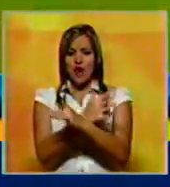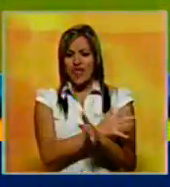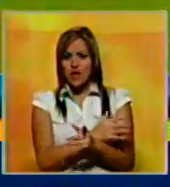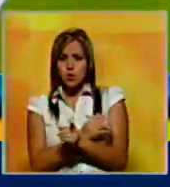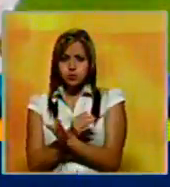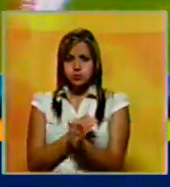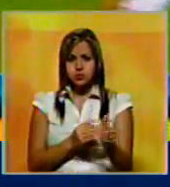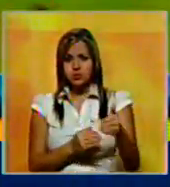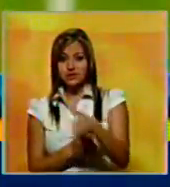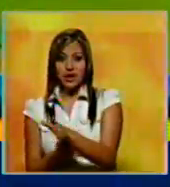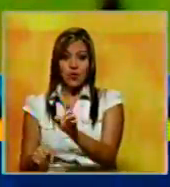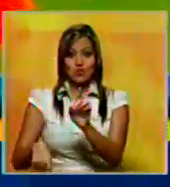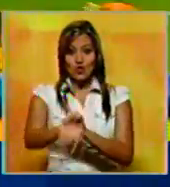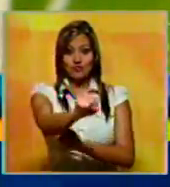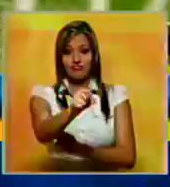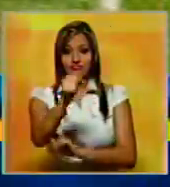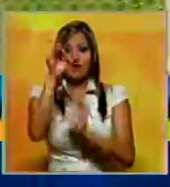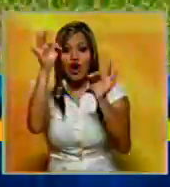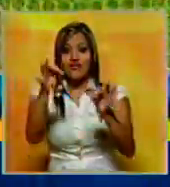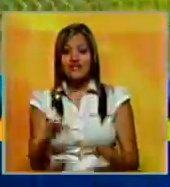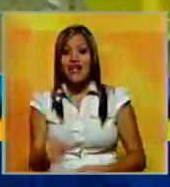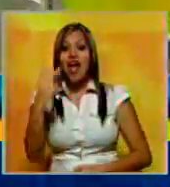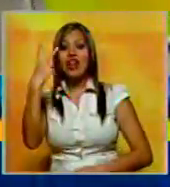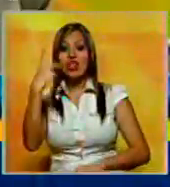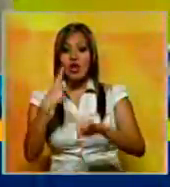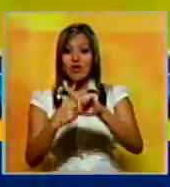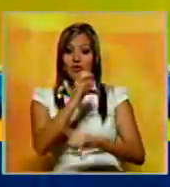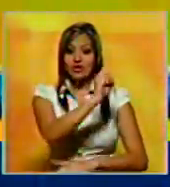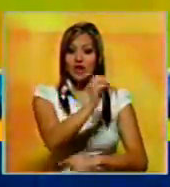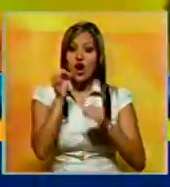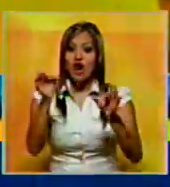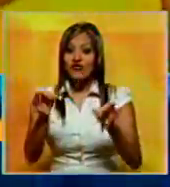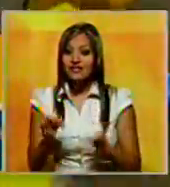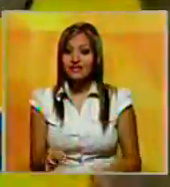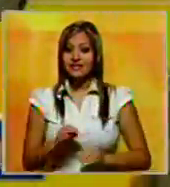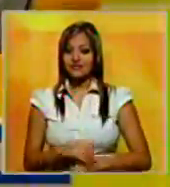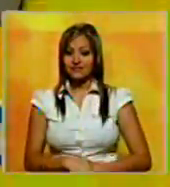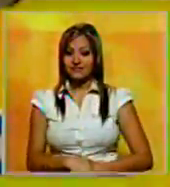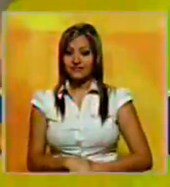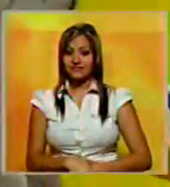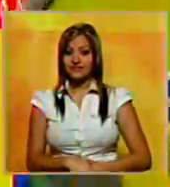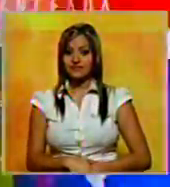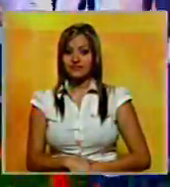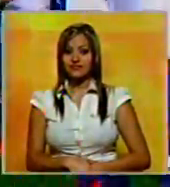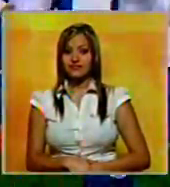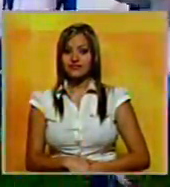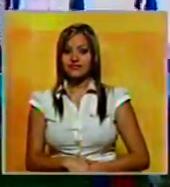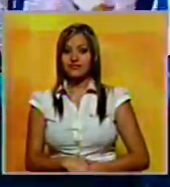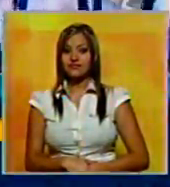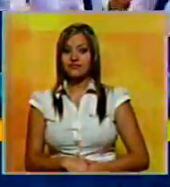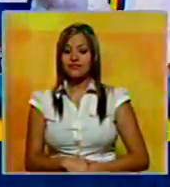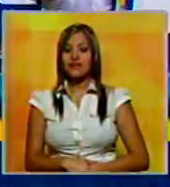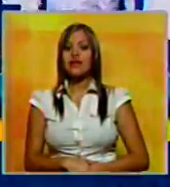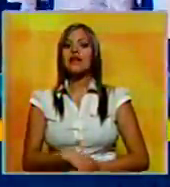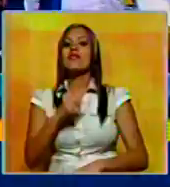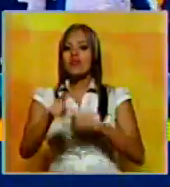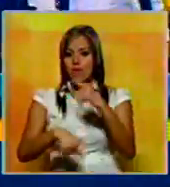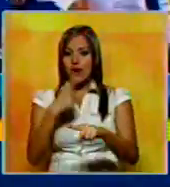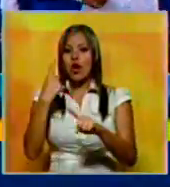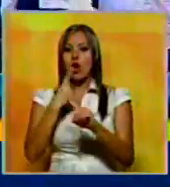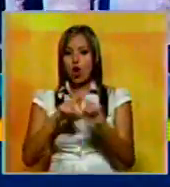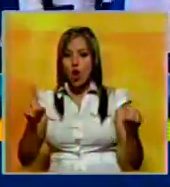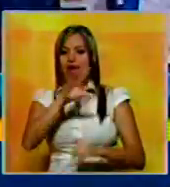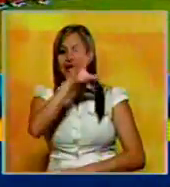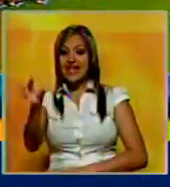quej termina sentenciando el juego con el 2 a0 definitivo y a segunda hora Italia y Japón